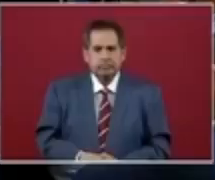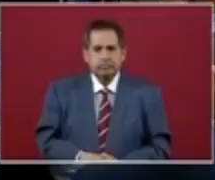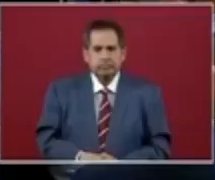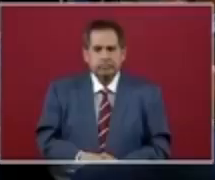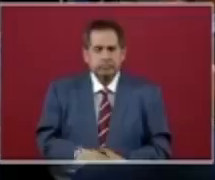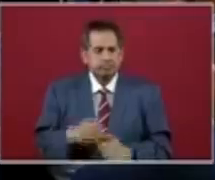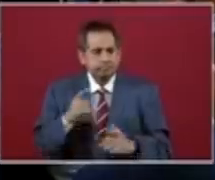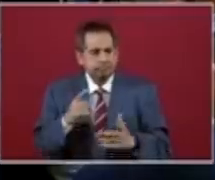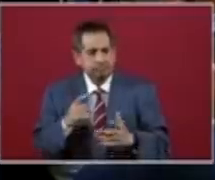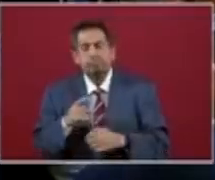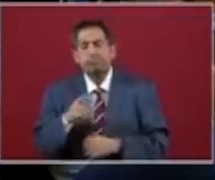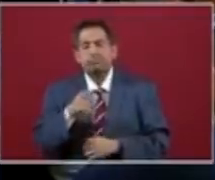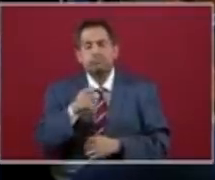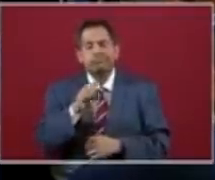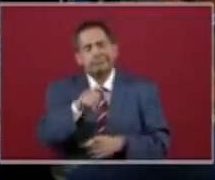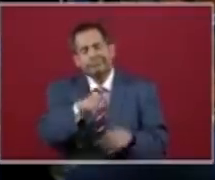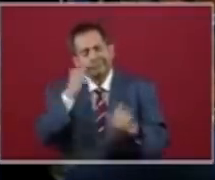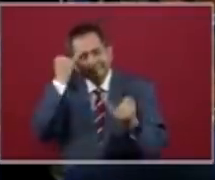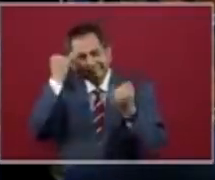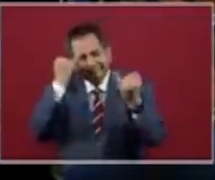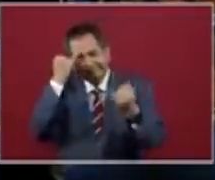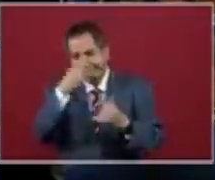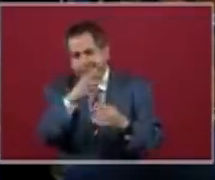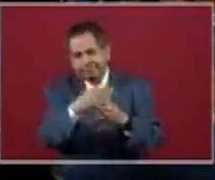Pero eso son interpretaciones.